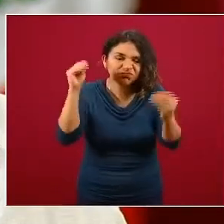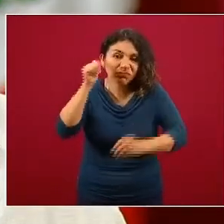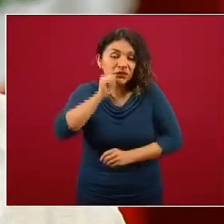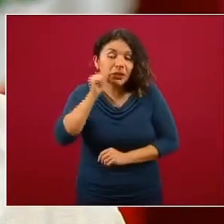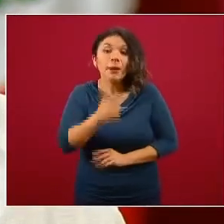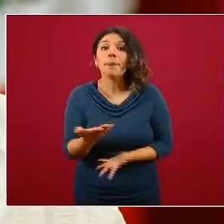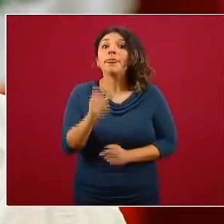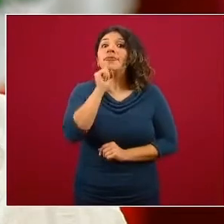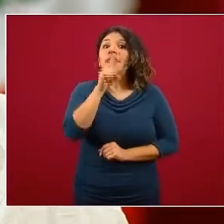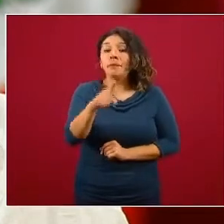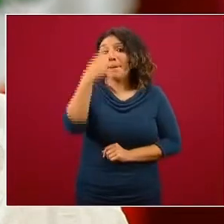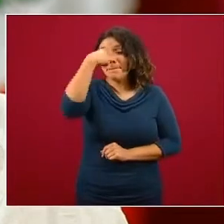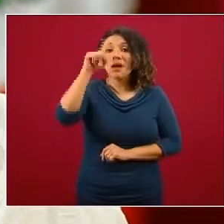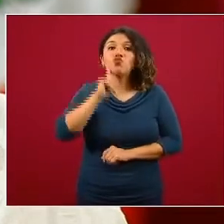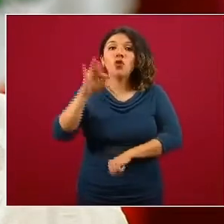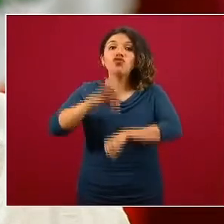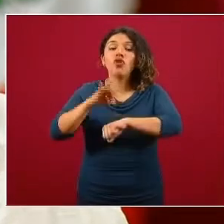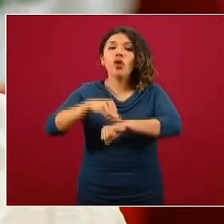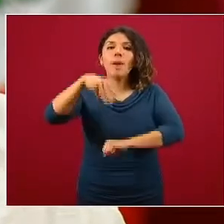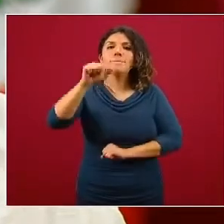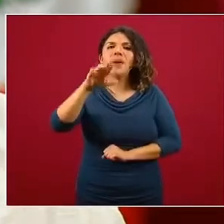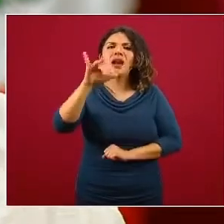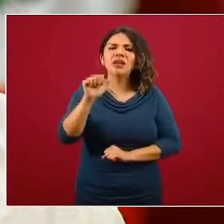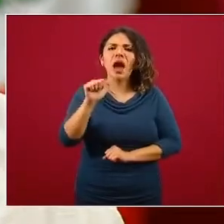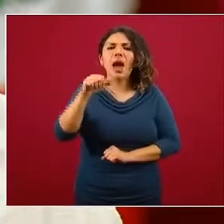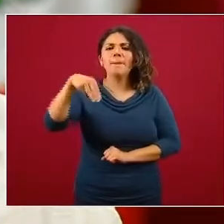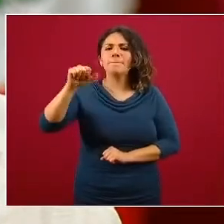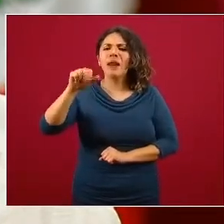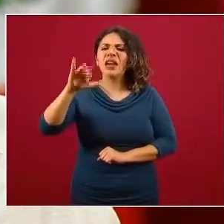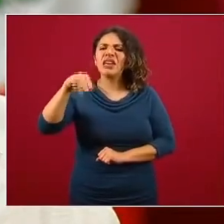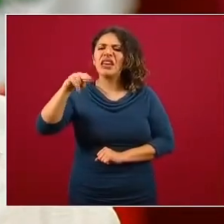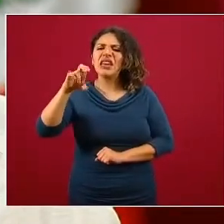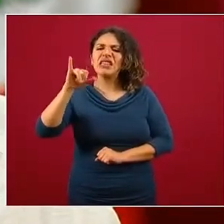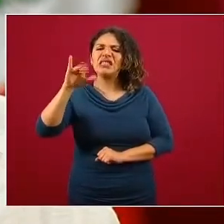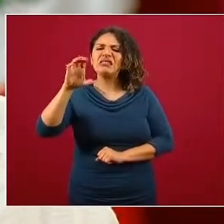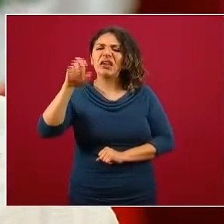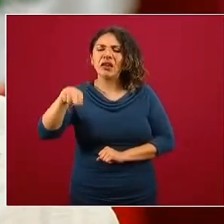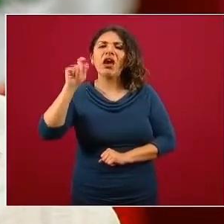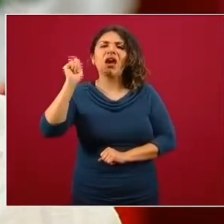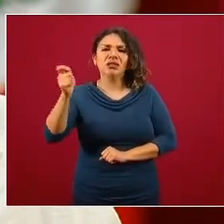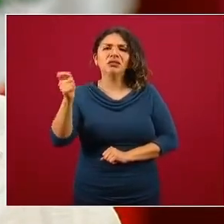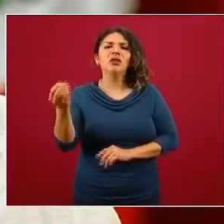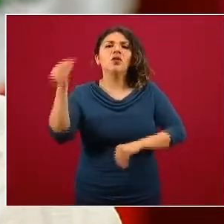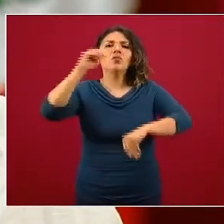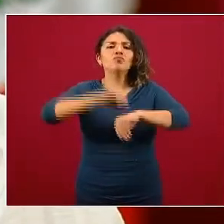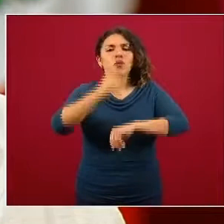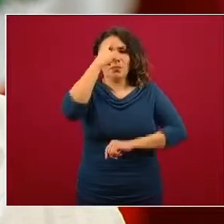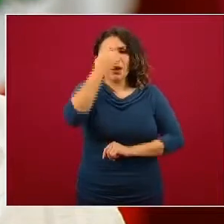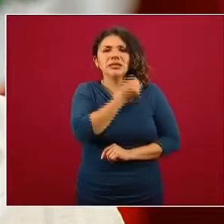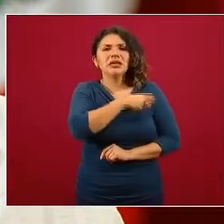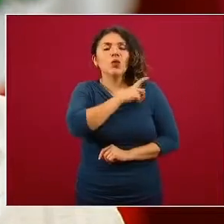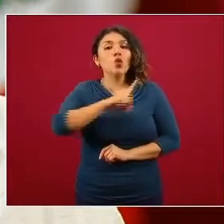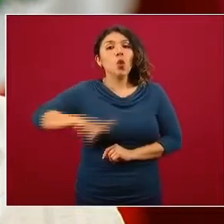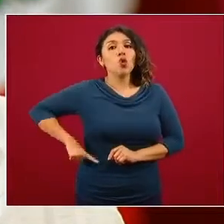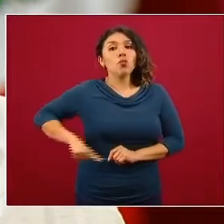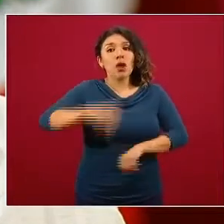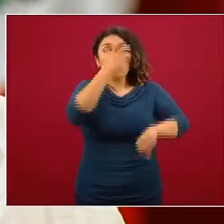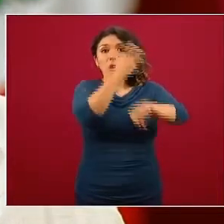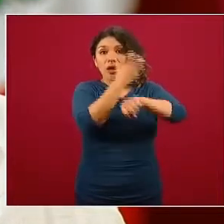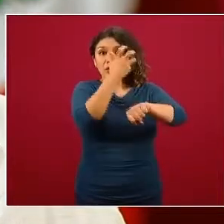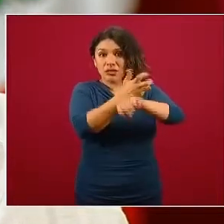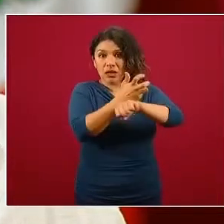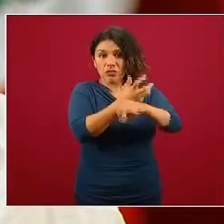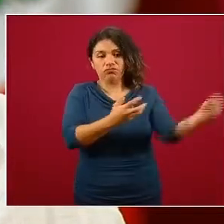manera específica, a la doctora María Julia Marinissen, quien es la agregada de salud del gobierno de Estados